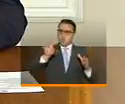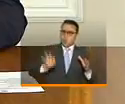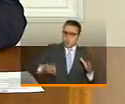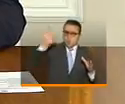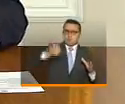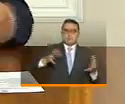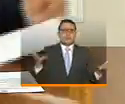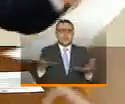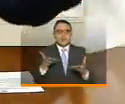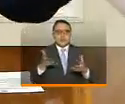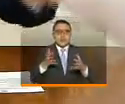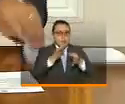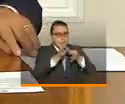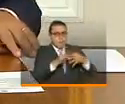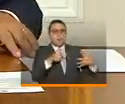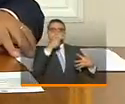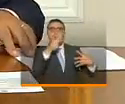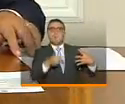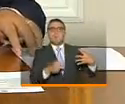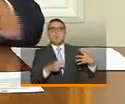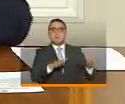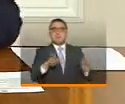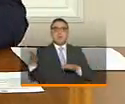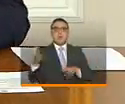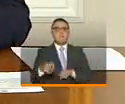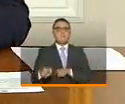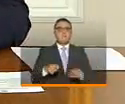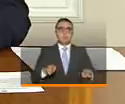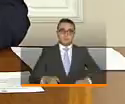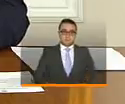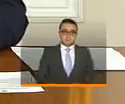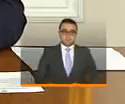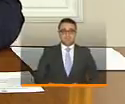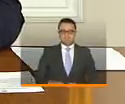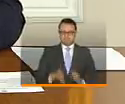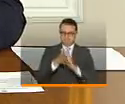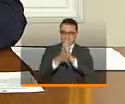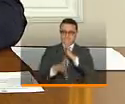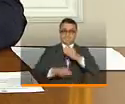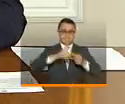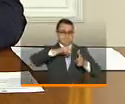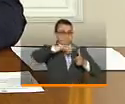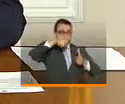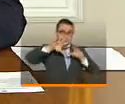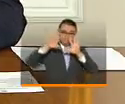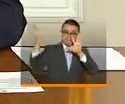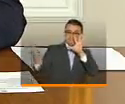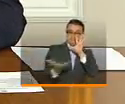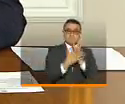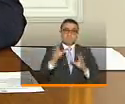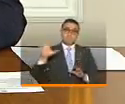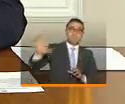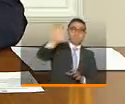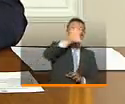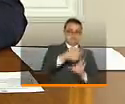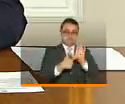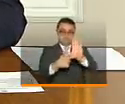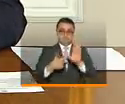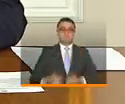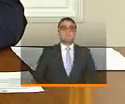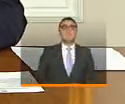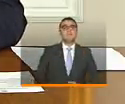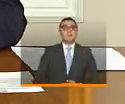58.1% está concentrado en 5 municipios. También quisiera compartirles a ustedes algunos de los indicadores internacionales. El